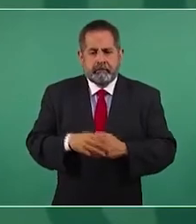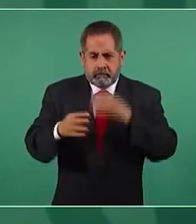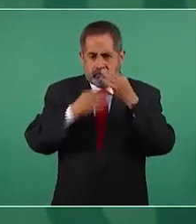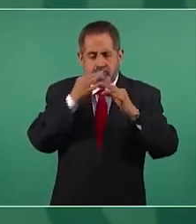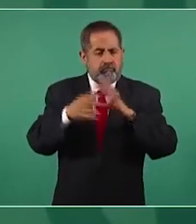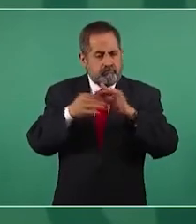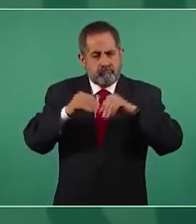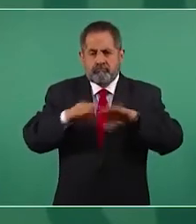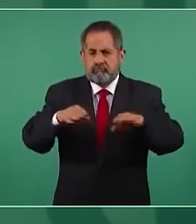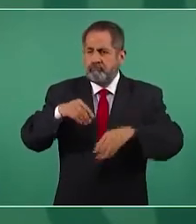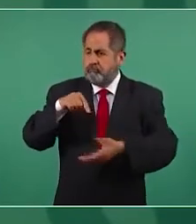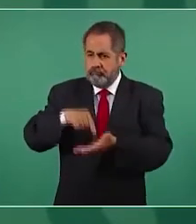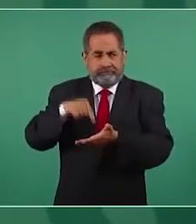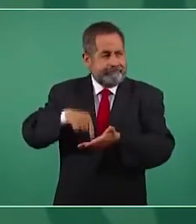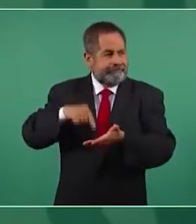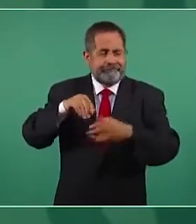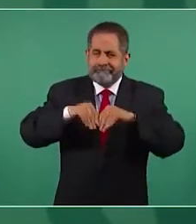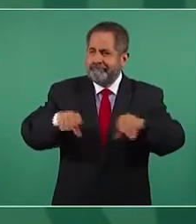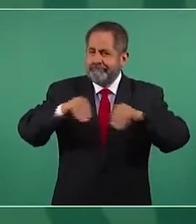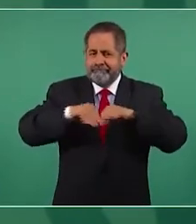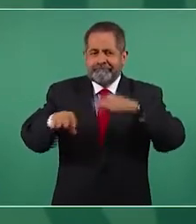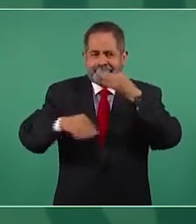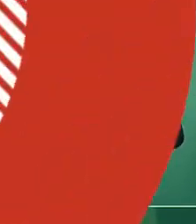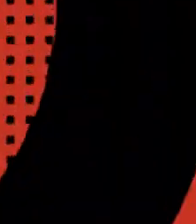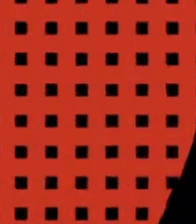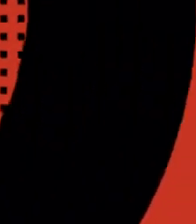vamos a seguir tratando este asunto.